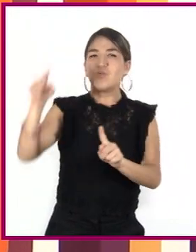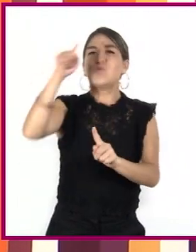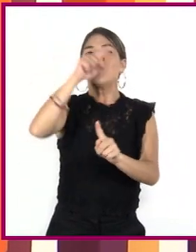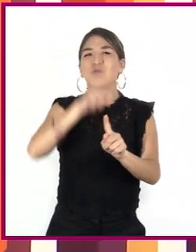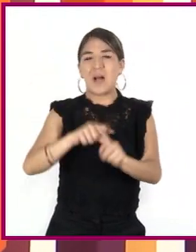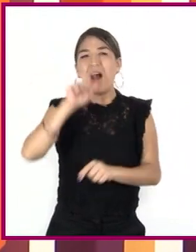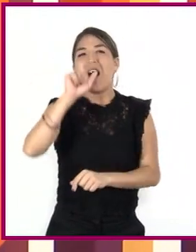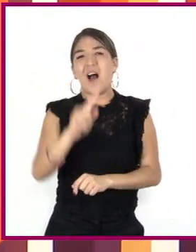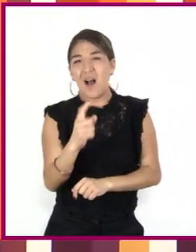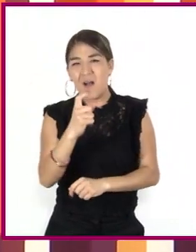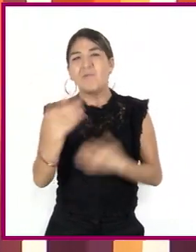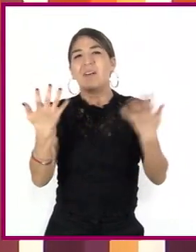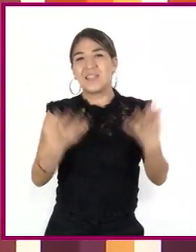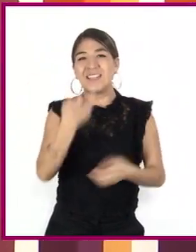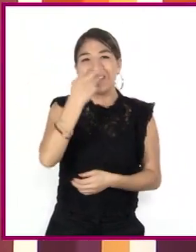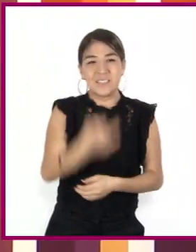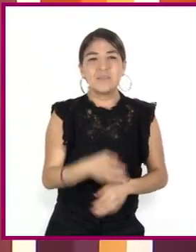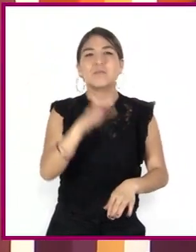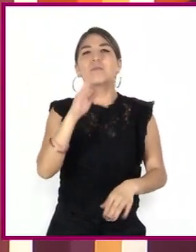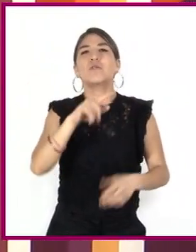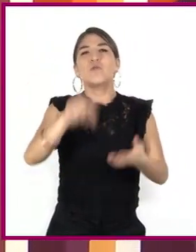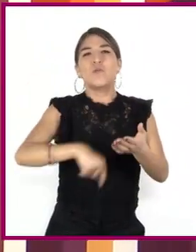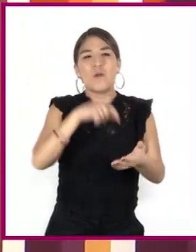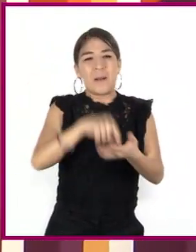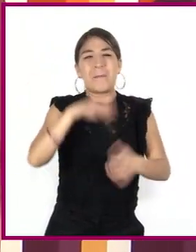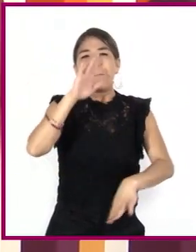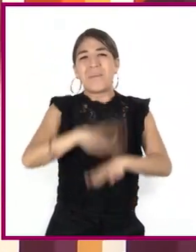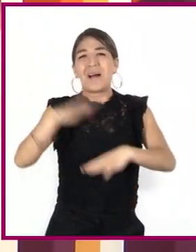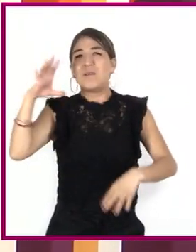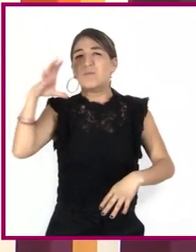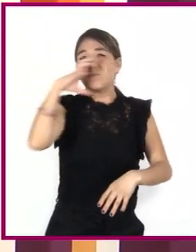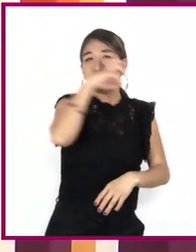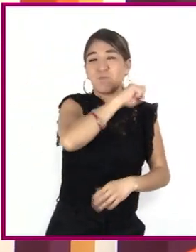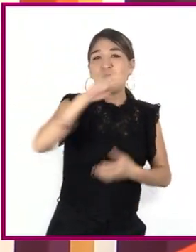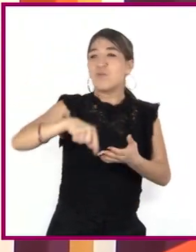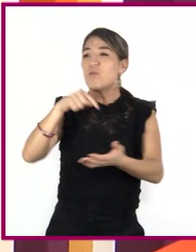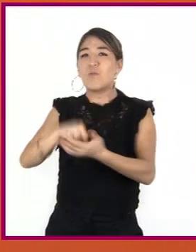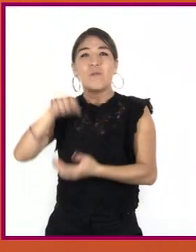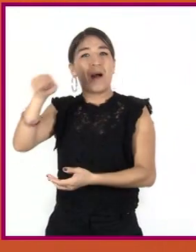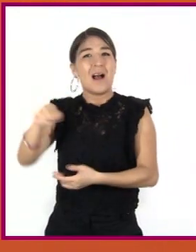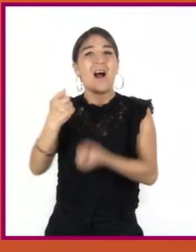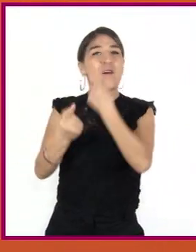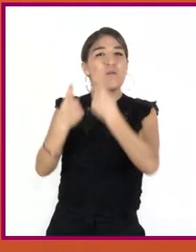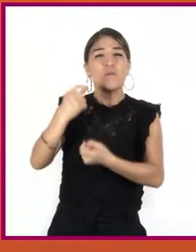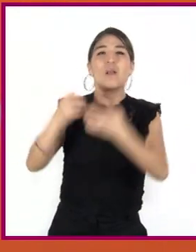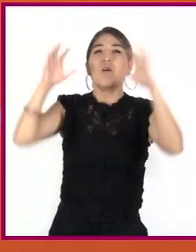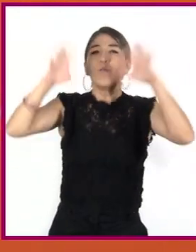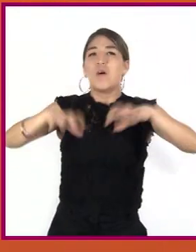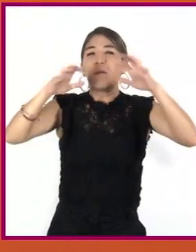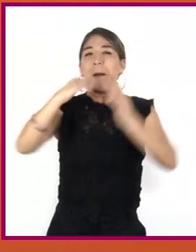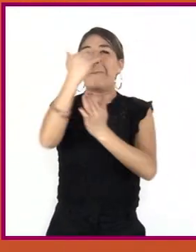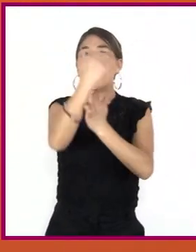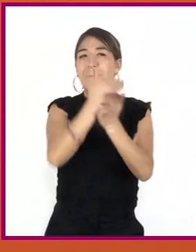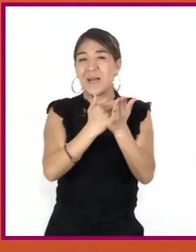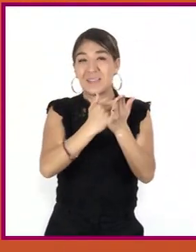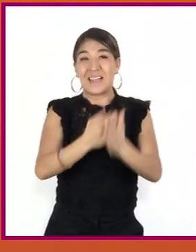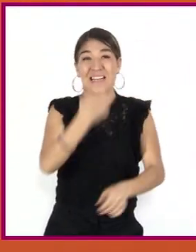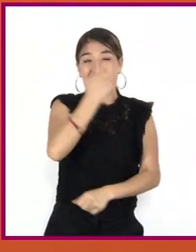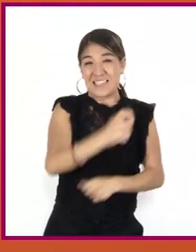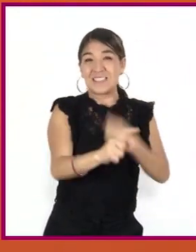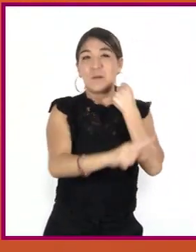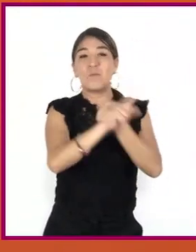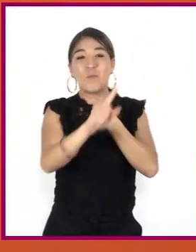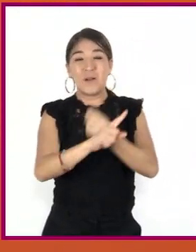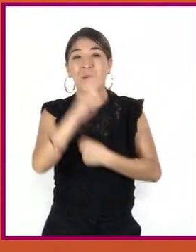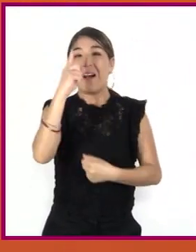vez genera que haya más lugares erosionados y que llueva menos en ciertas zonas. Siendo la escasez del agua